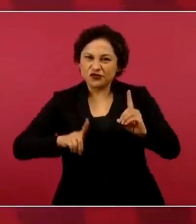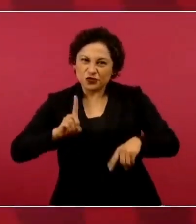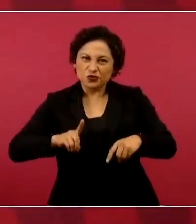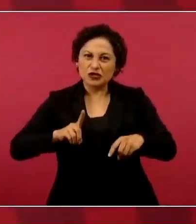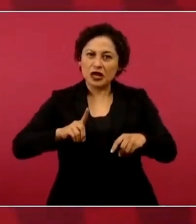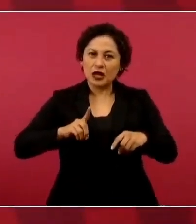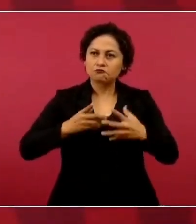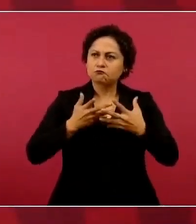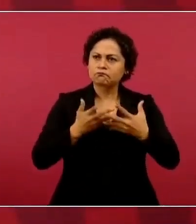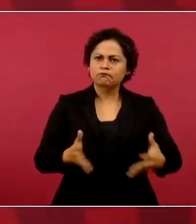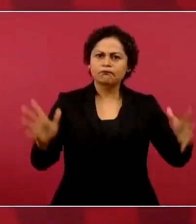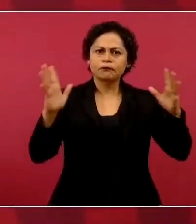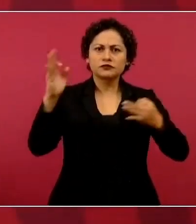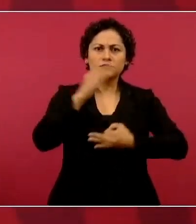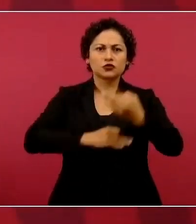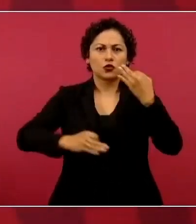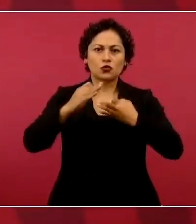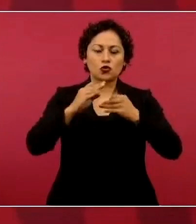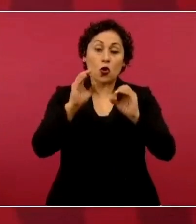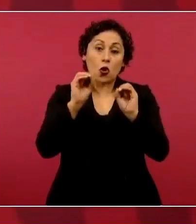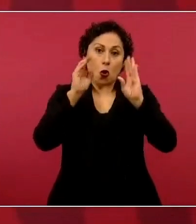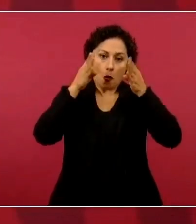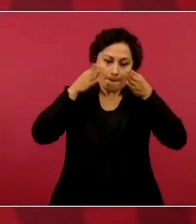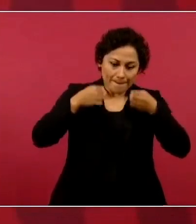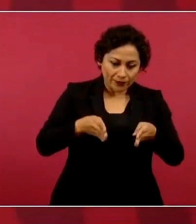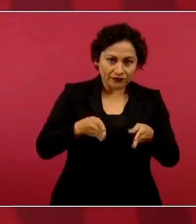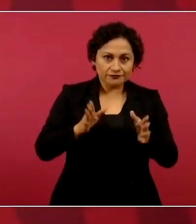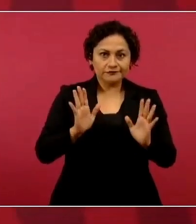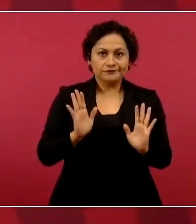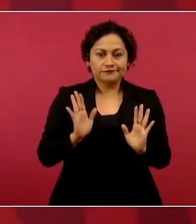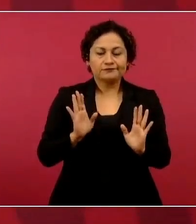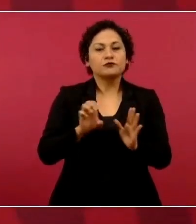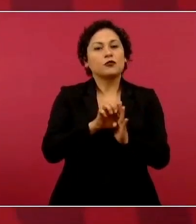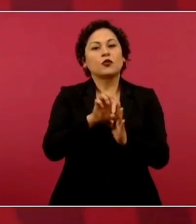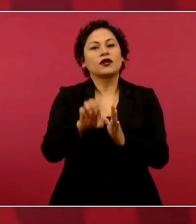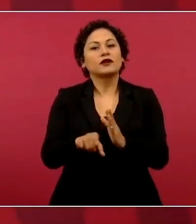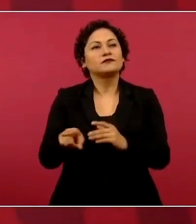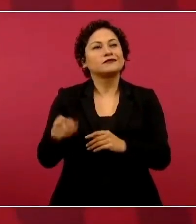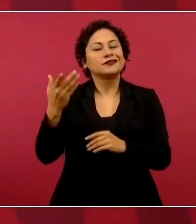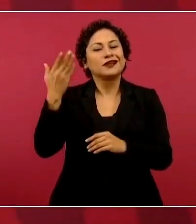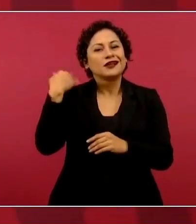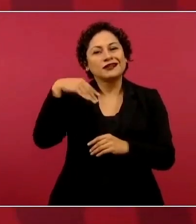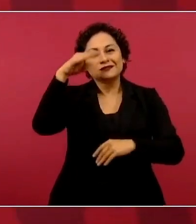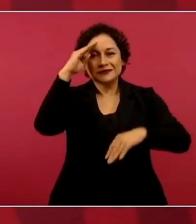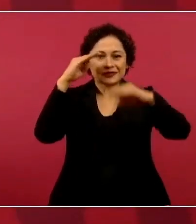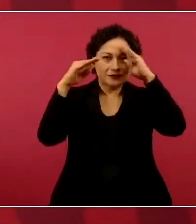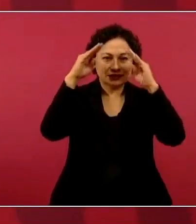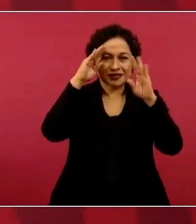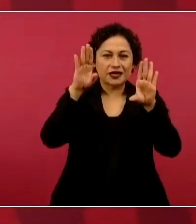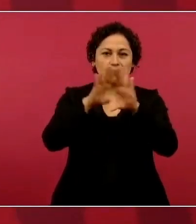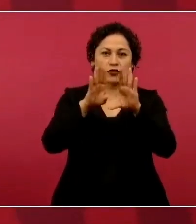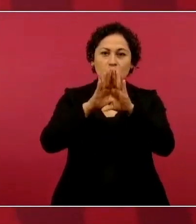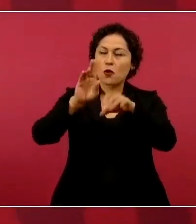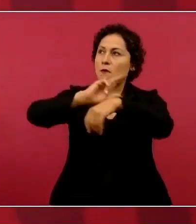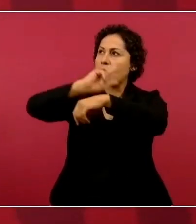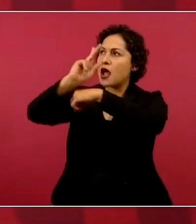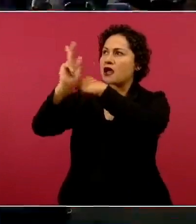Si solo nos guiamos, nos inspiramos en las ideas universales